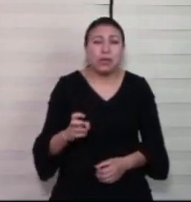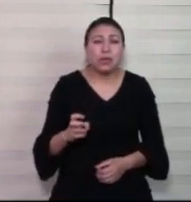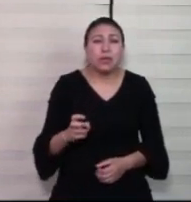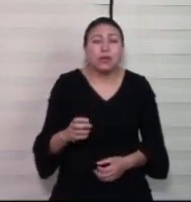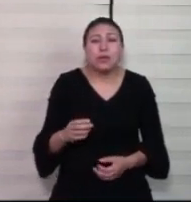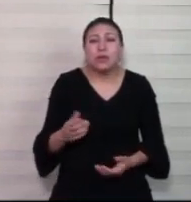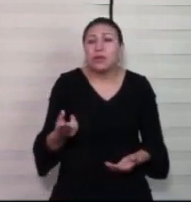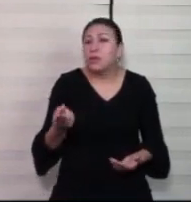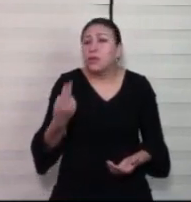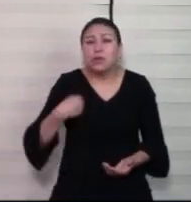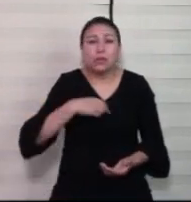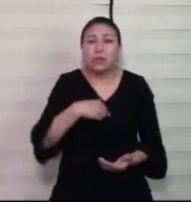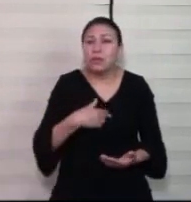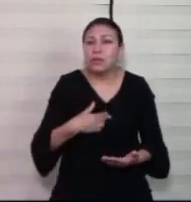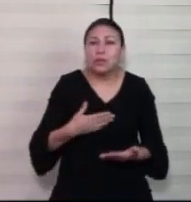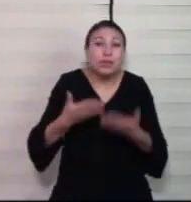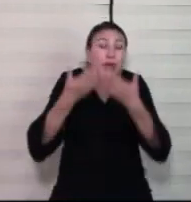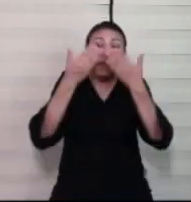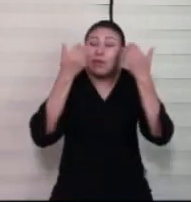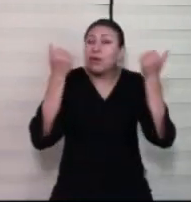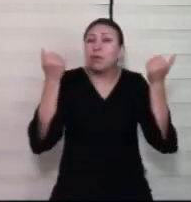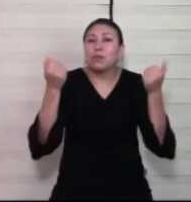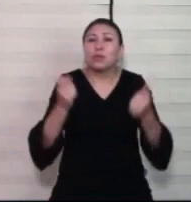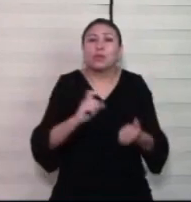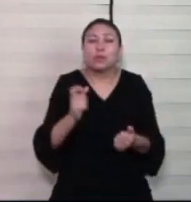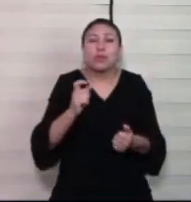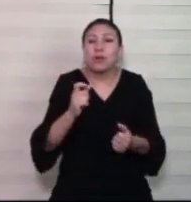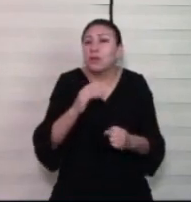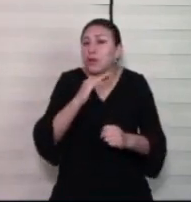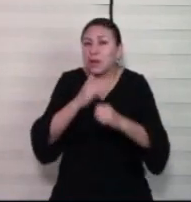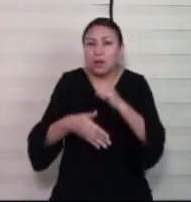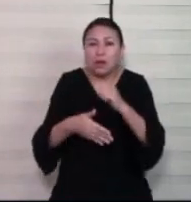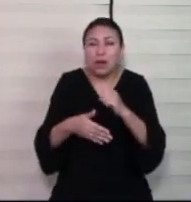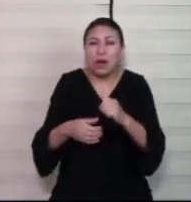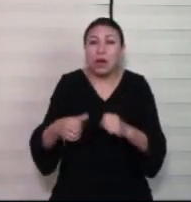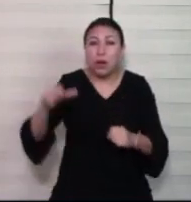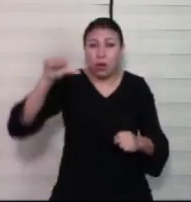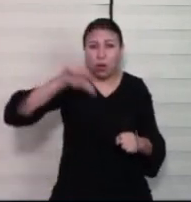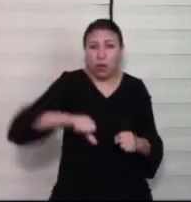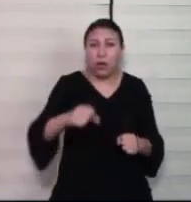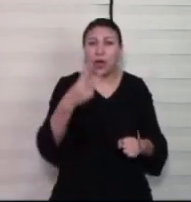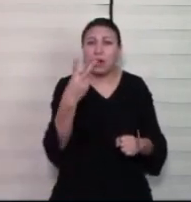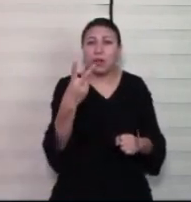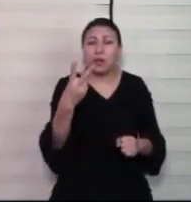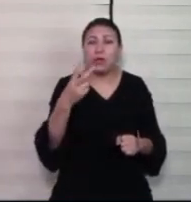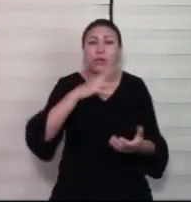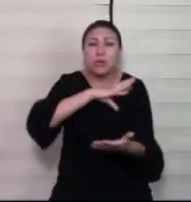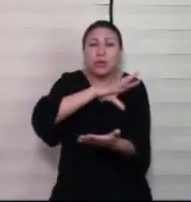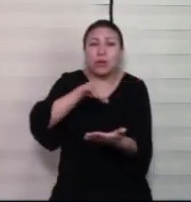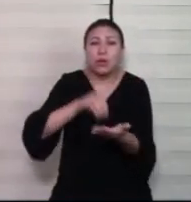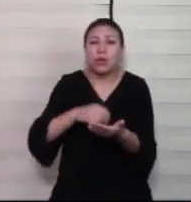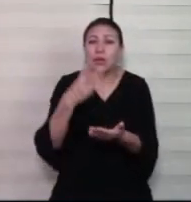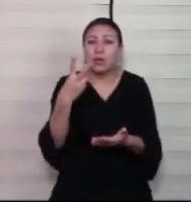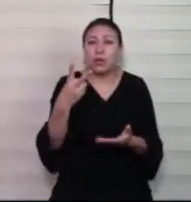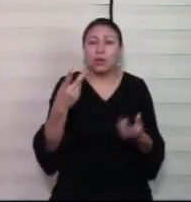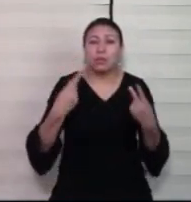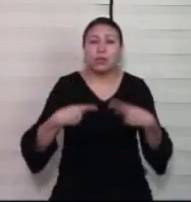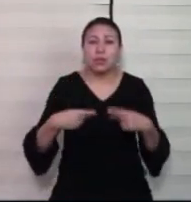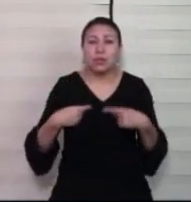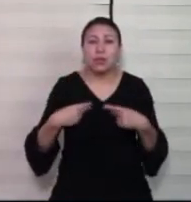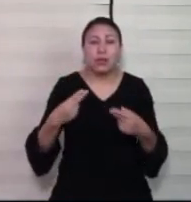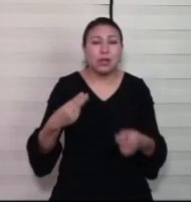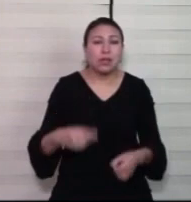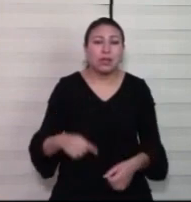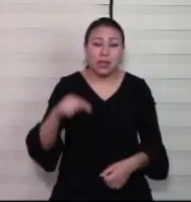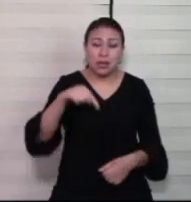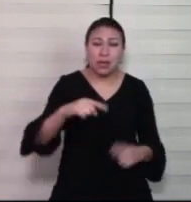va a terminar. Ha habido bodas. Hoy, el día de hoy, hay dos bodas de dos conocidos nuestros.